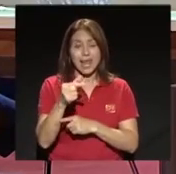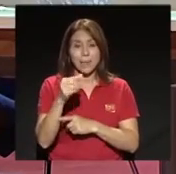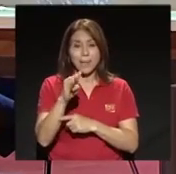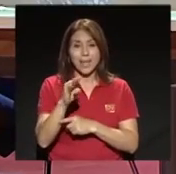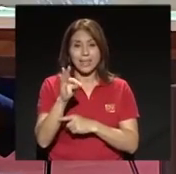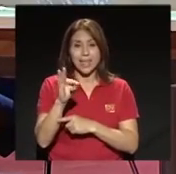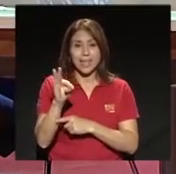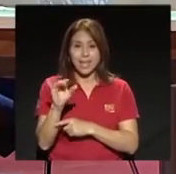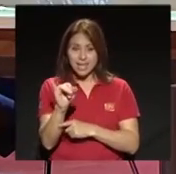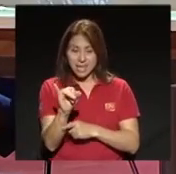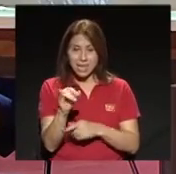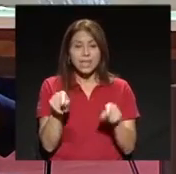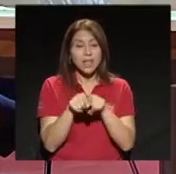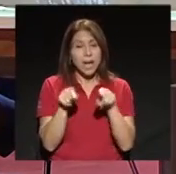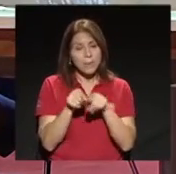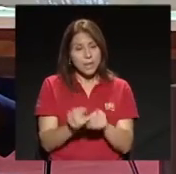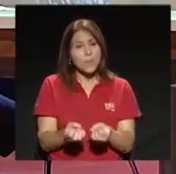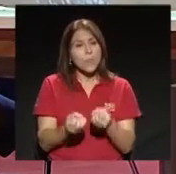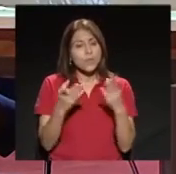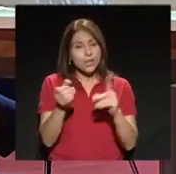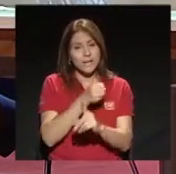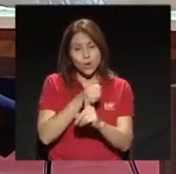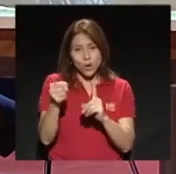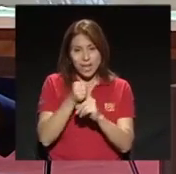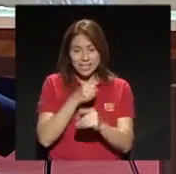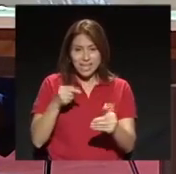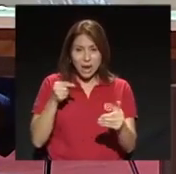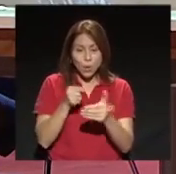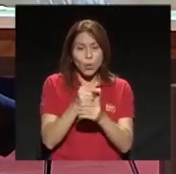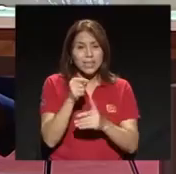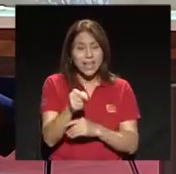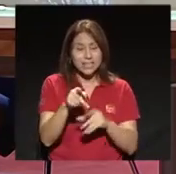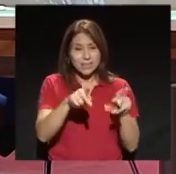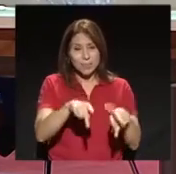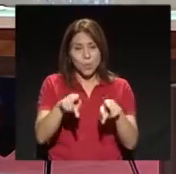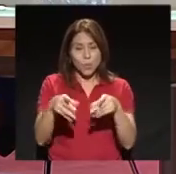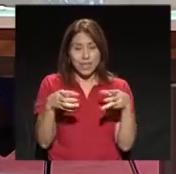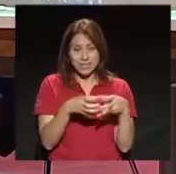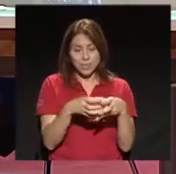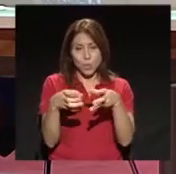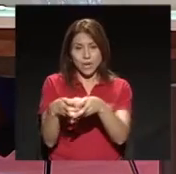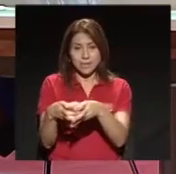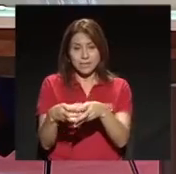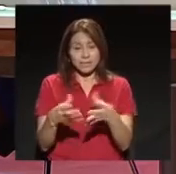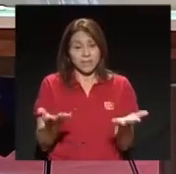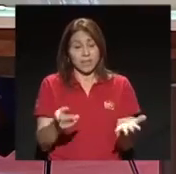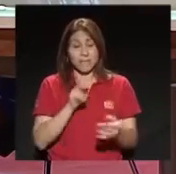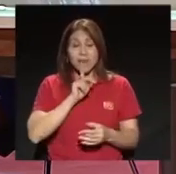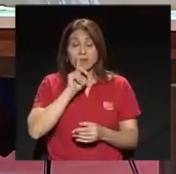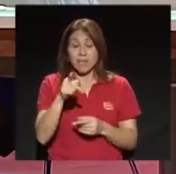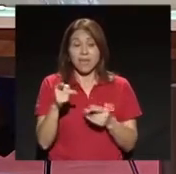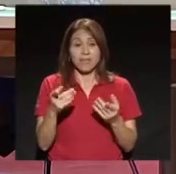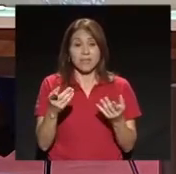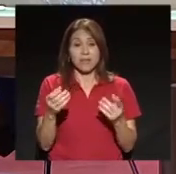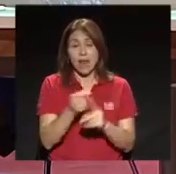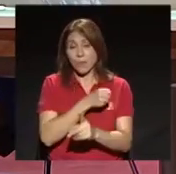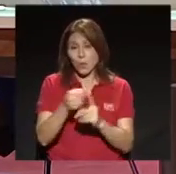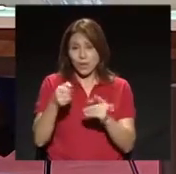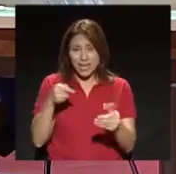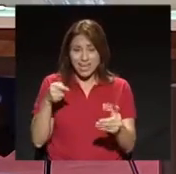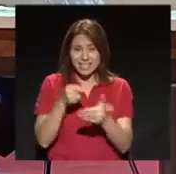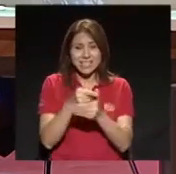hay mucha violencia contra estas poblaciones, ¿verdad? Al final, la violencia que se da en la